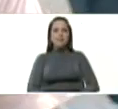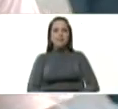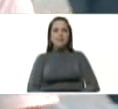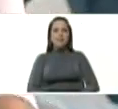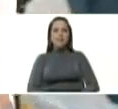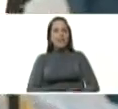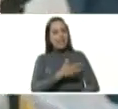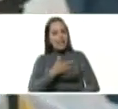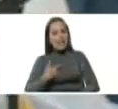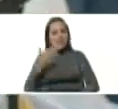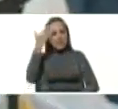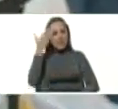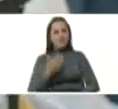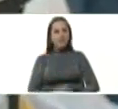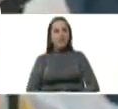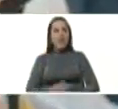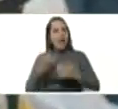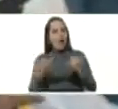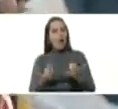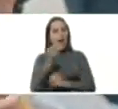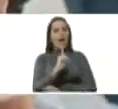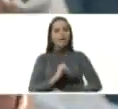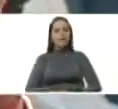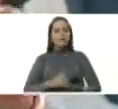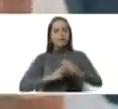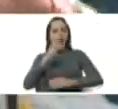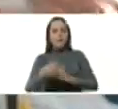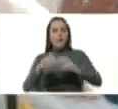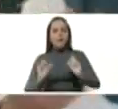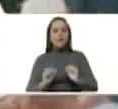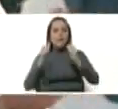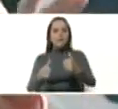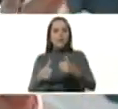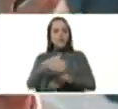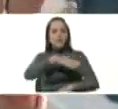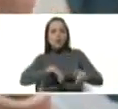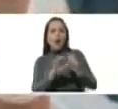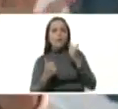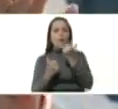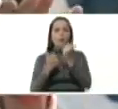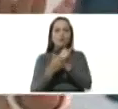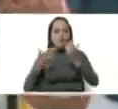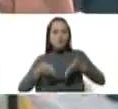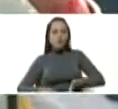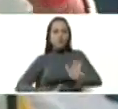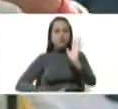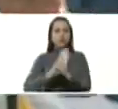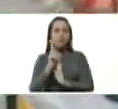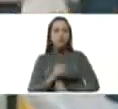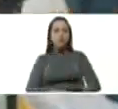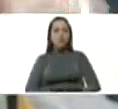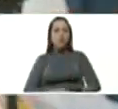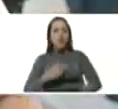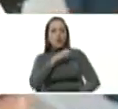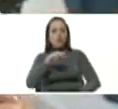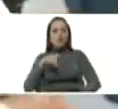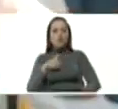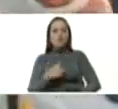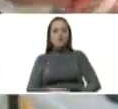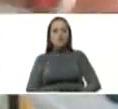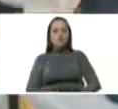quiera saber, presidente. Estamos justamente en la fase inicial del círculo de apoyo gestacional que se llama conciencia